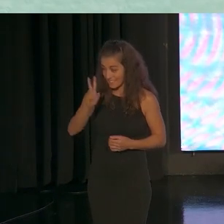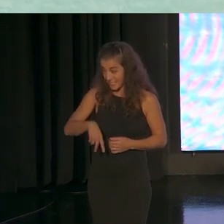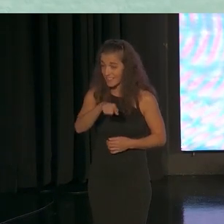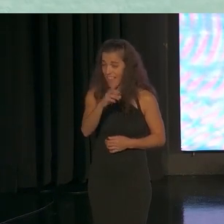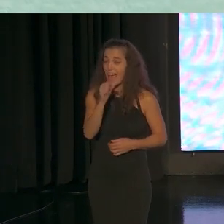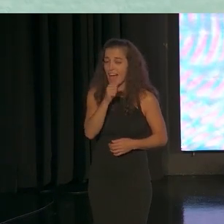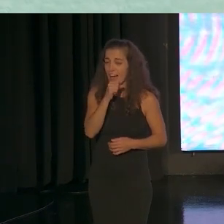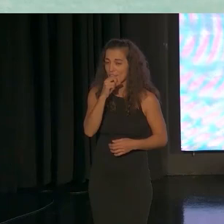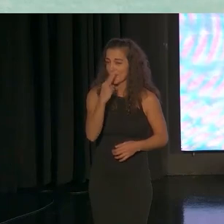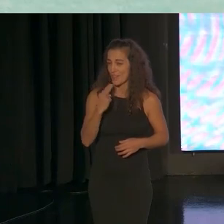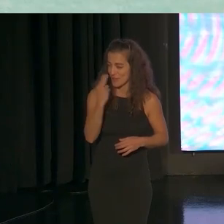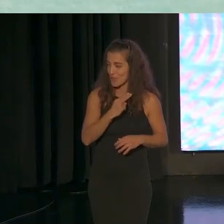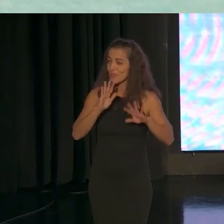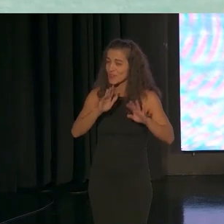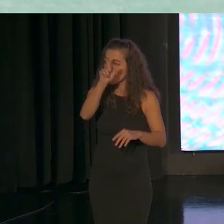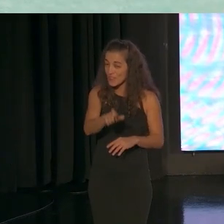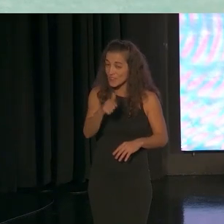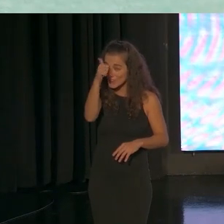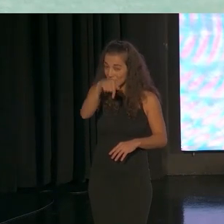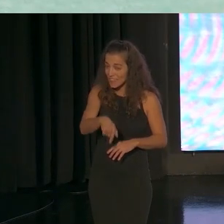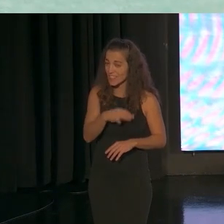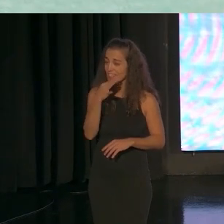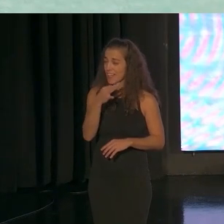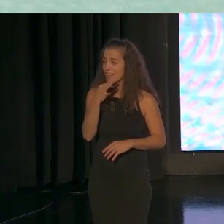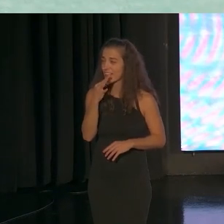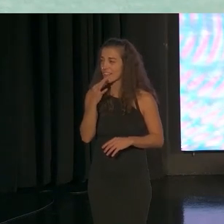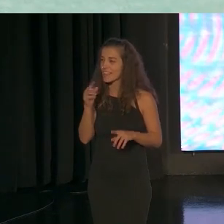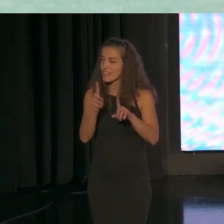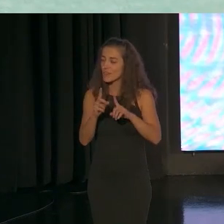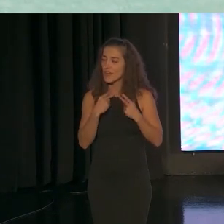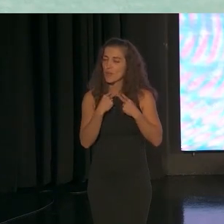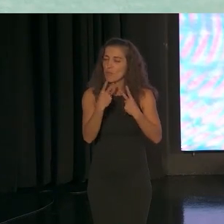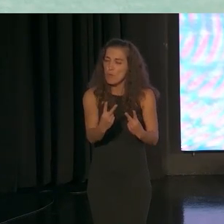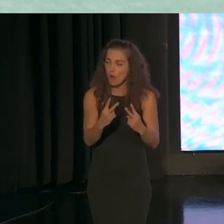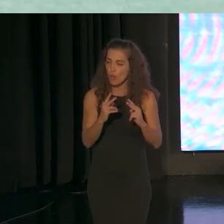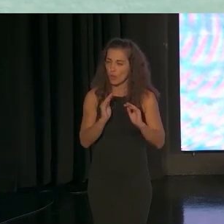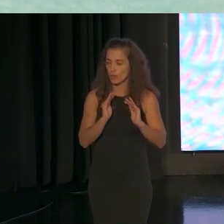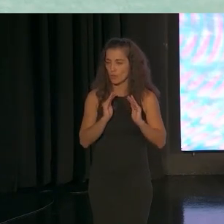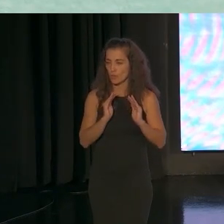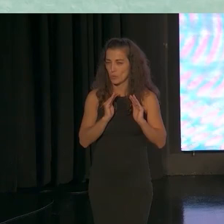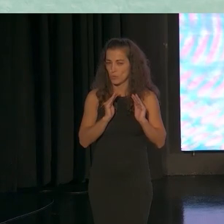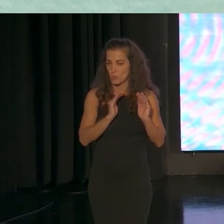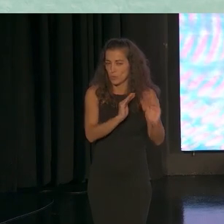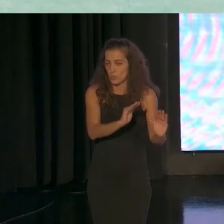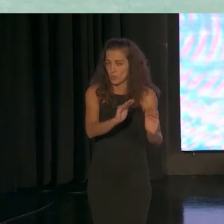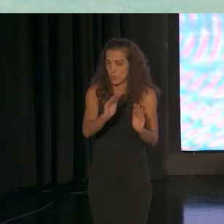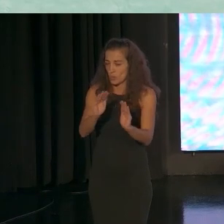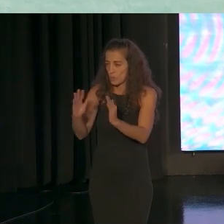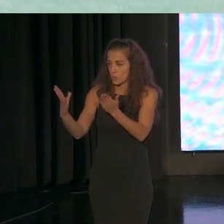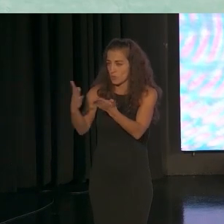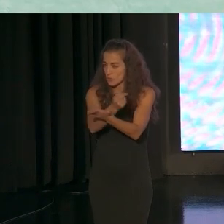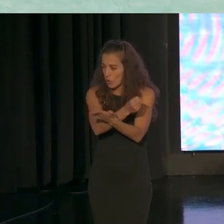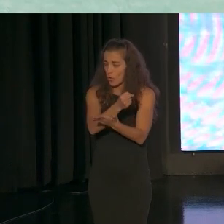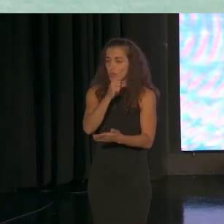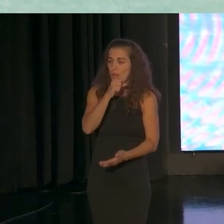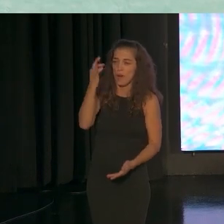comprometido pero él esta tarde va a poner voz a todas y a todos esos abuelos y